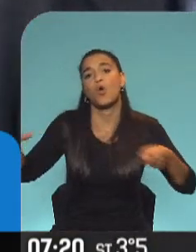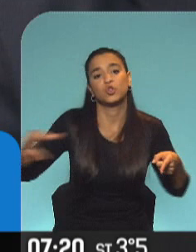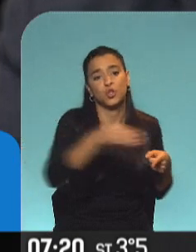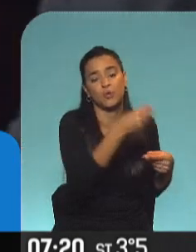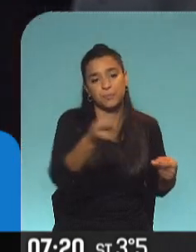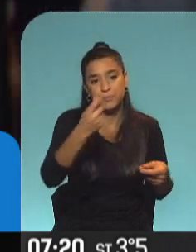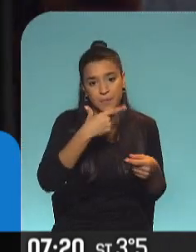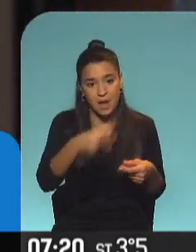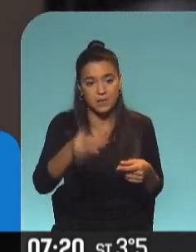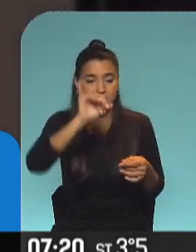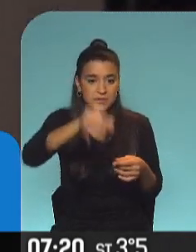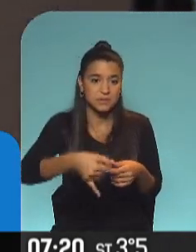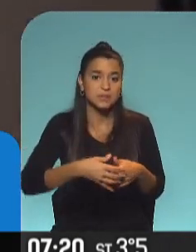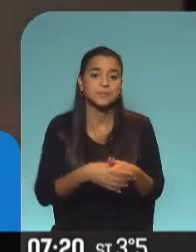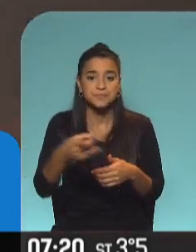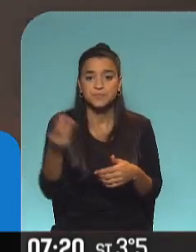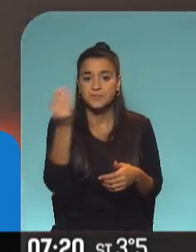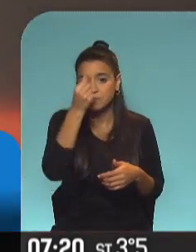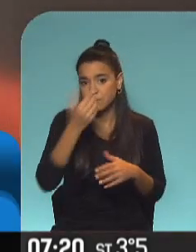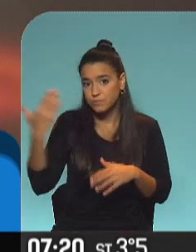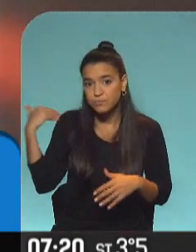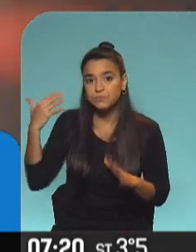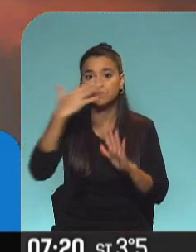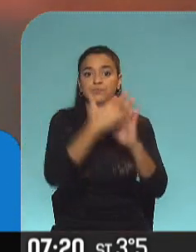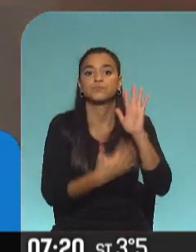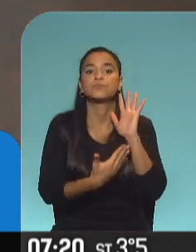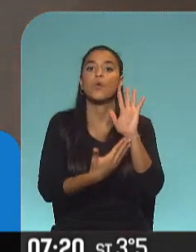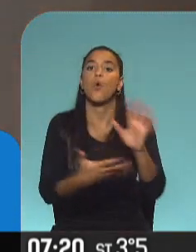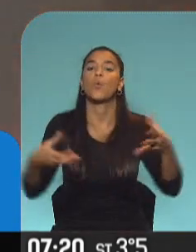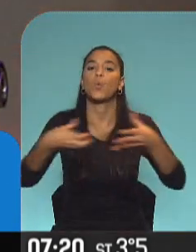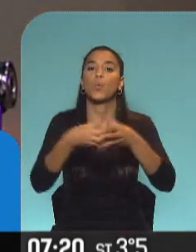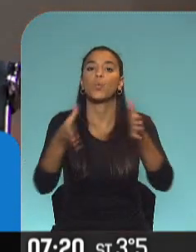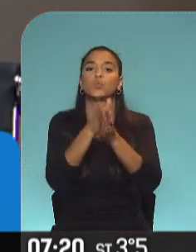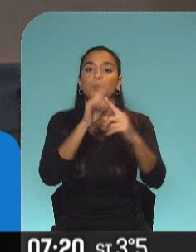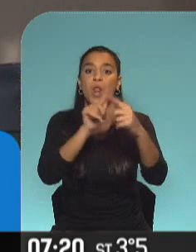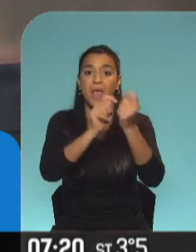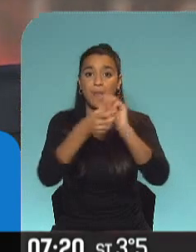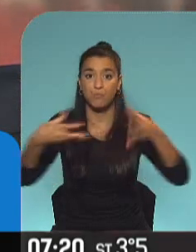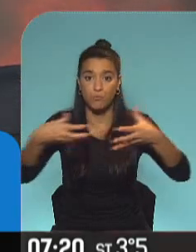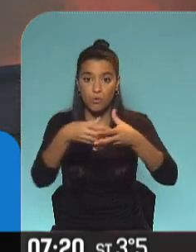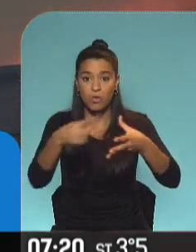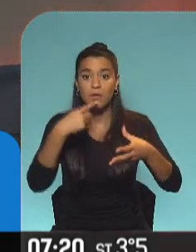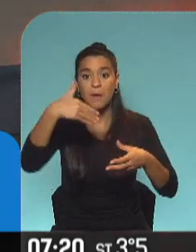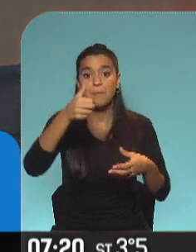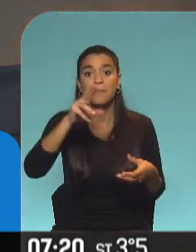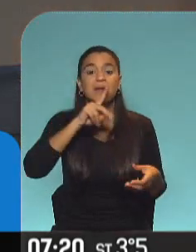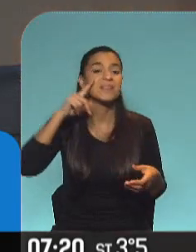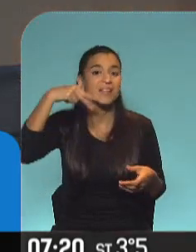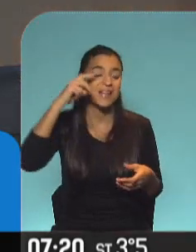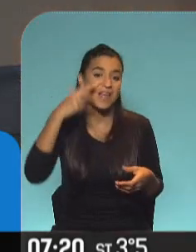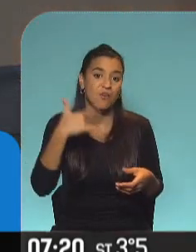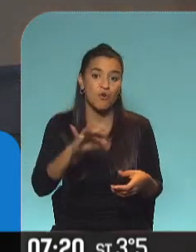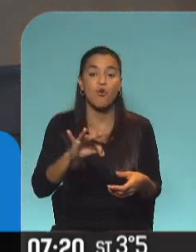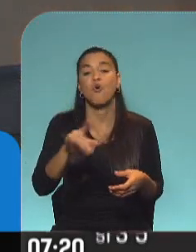referencias que se hagan desde Juntos por el Cambio. El fin de semana hubo un documento de Juntos por el Cambio y la verdad es que Susana Martinengo tenía el despacho